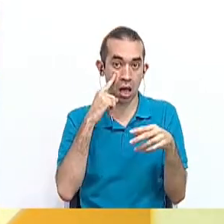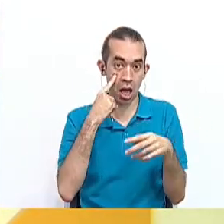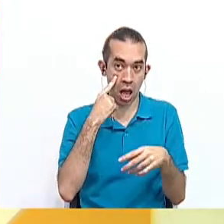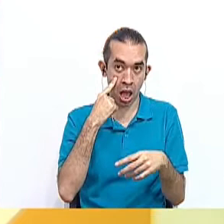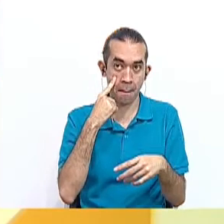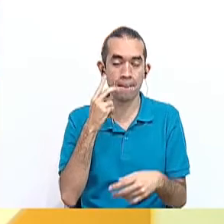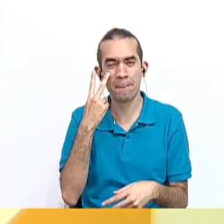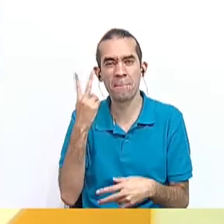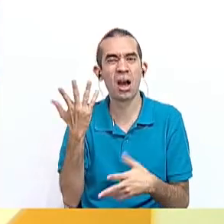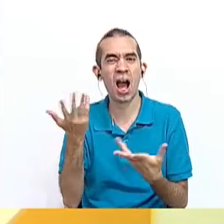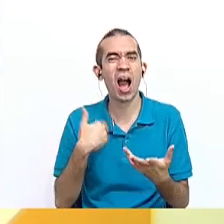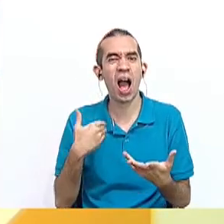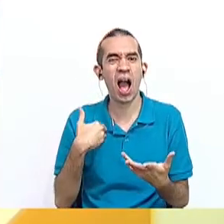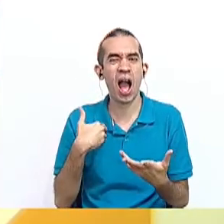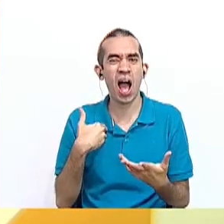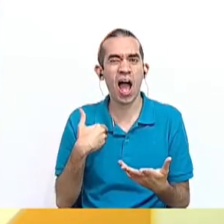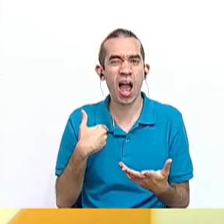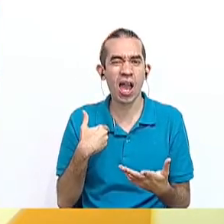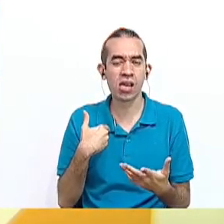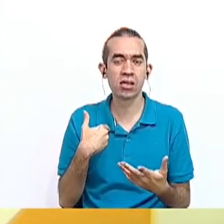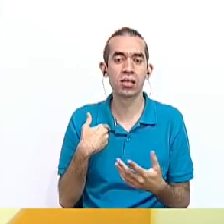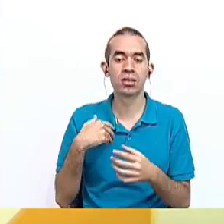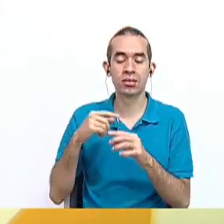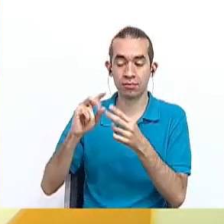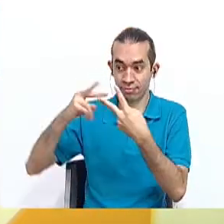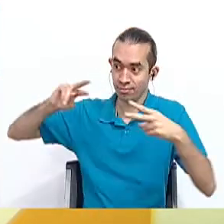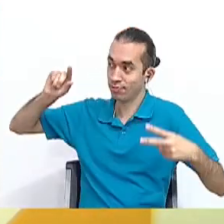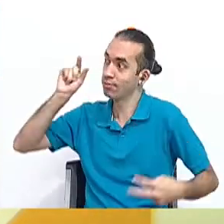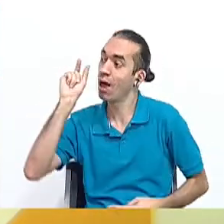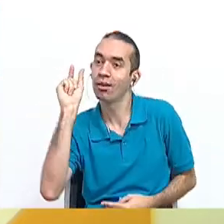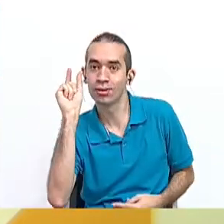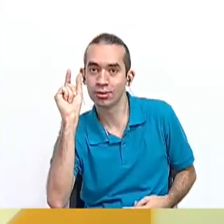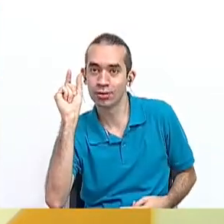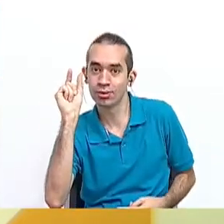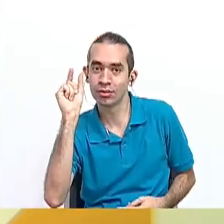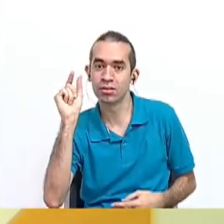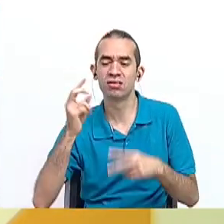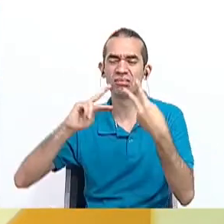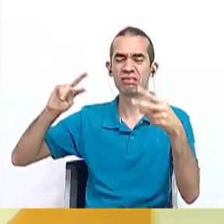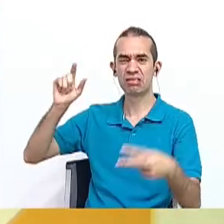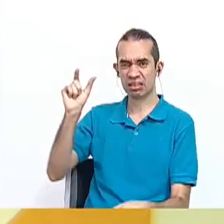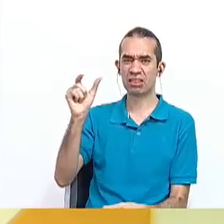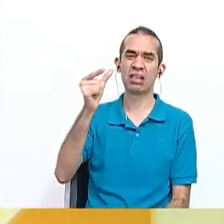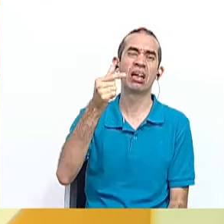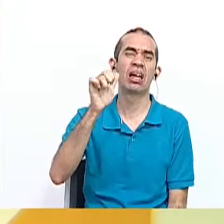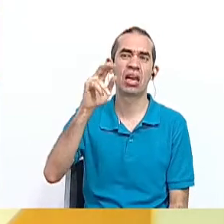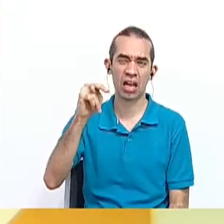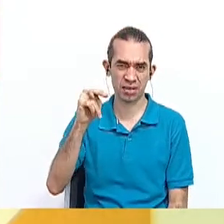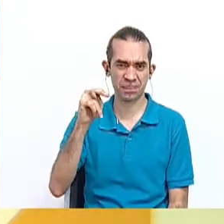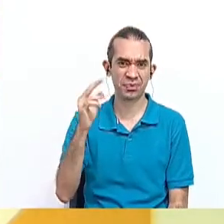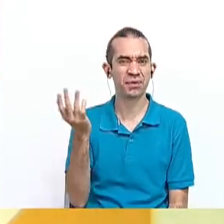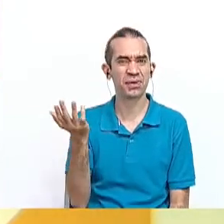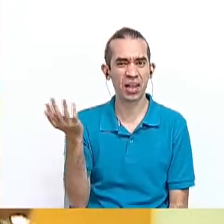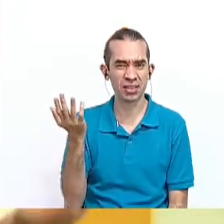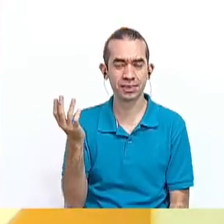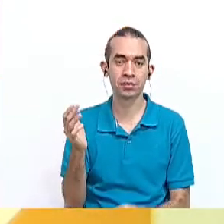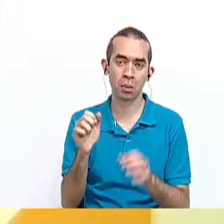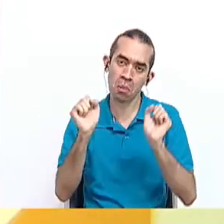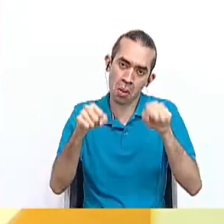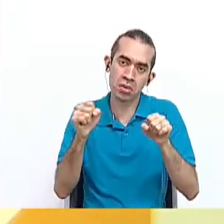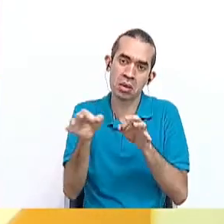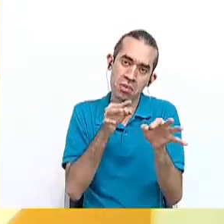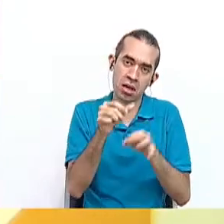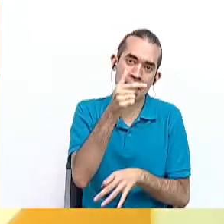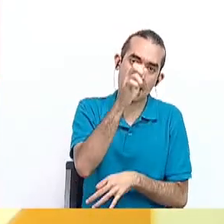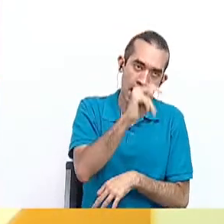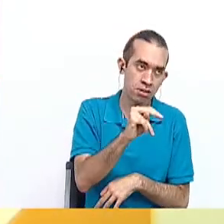los cromosomas encontramos los genes. ¿Qué son los genes? Porque probablemente hemos hablado de los